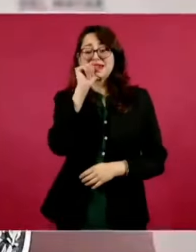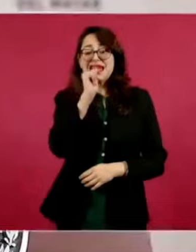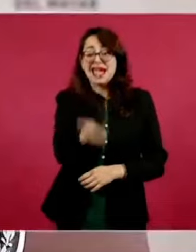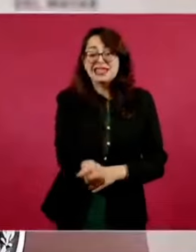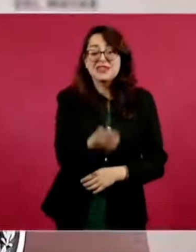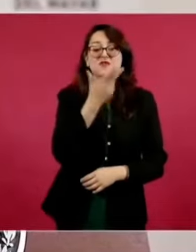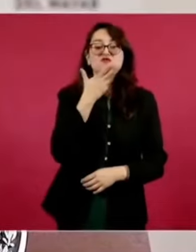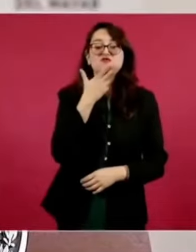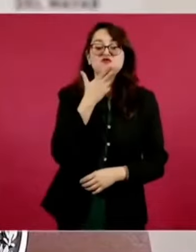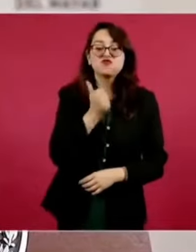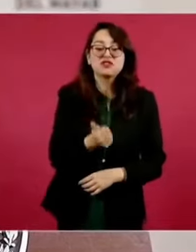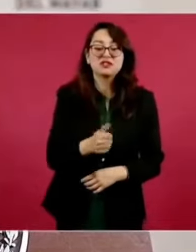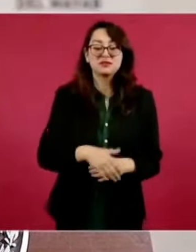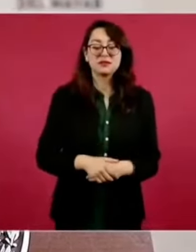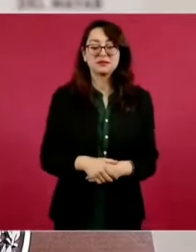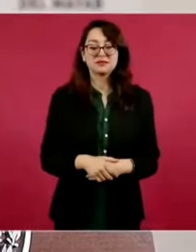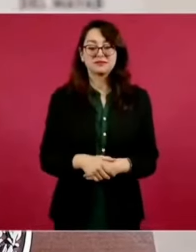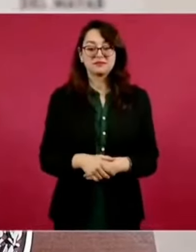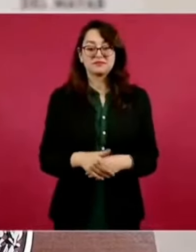Nada más se exhiben,